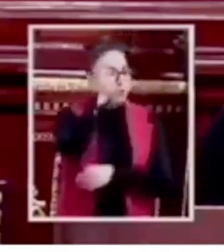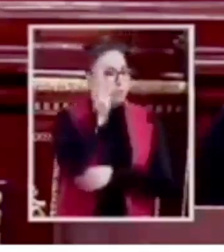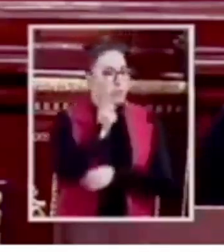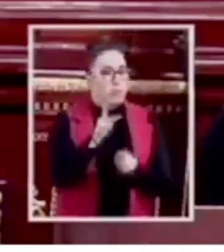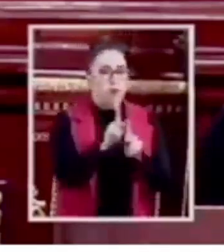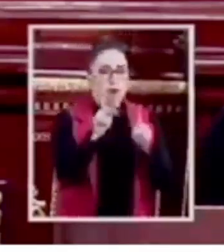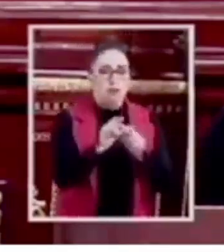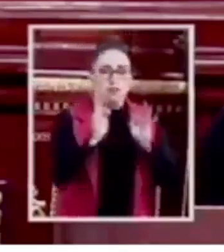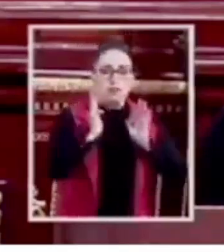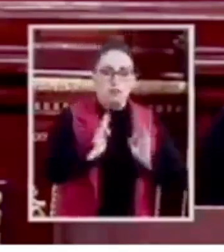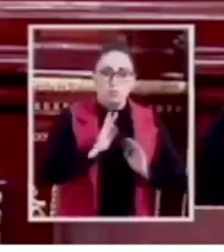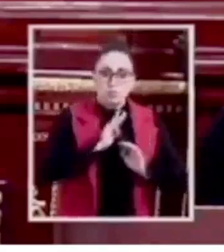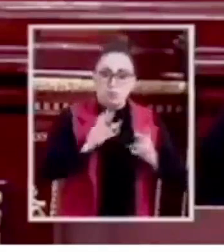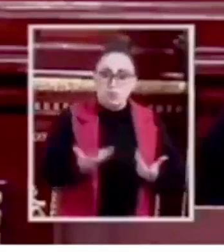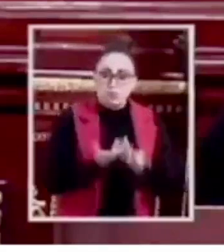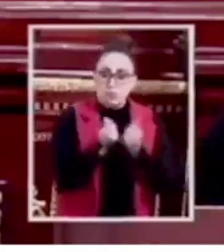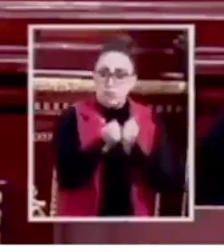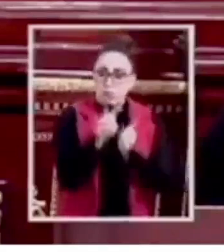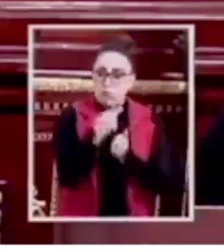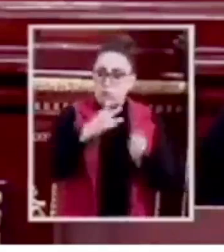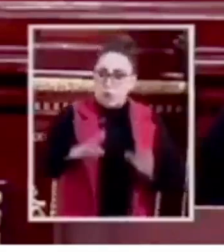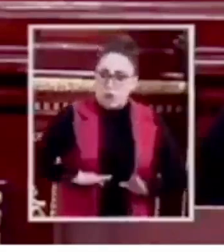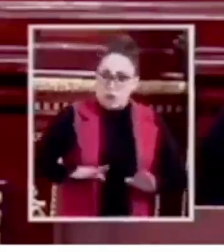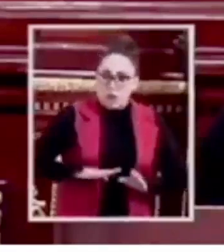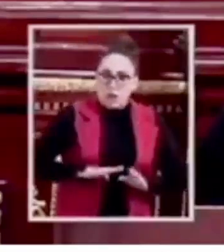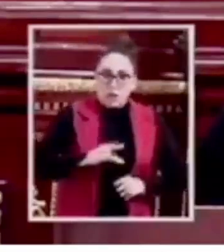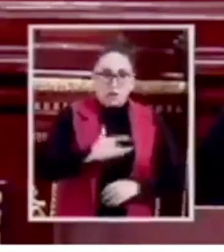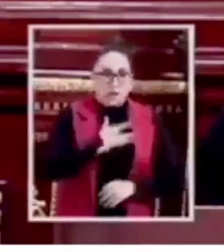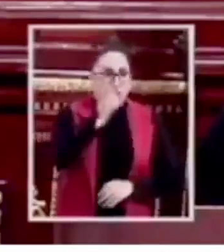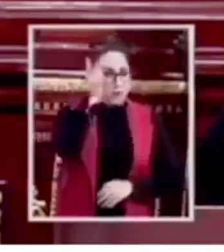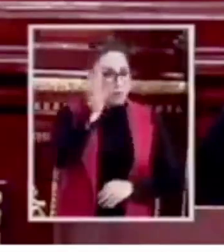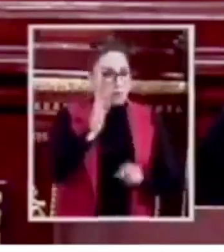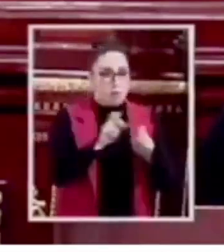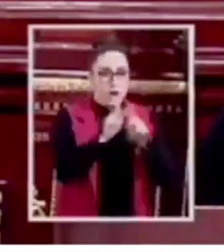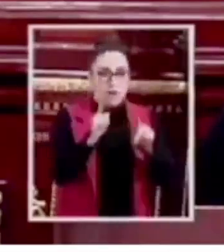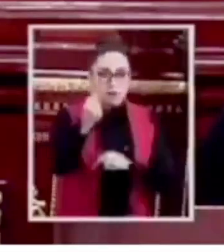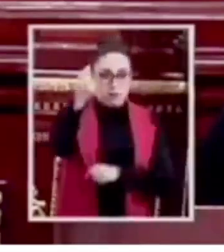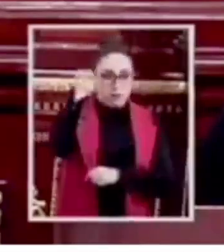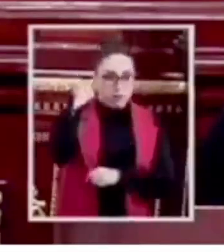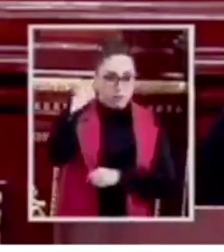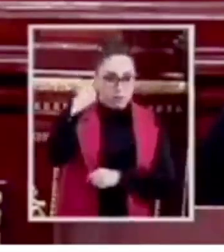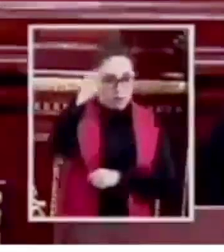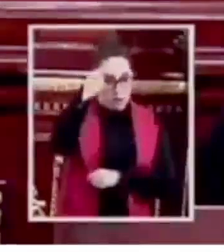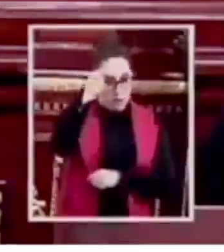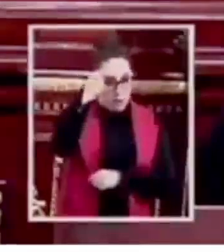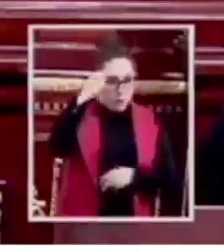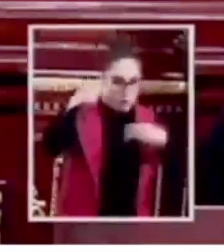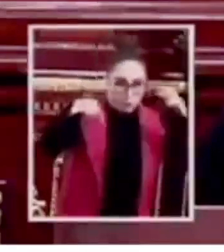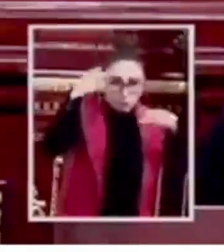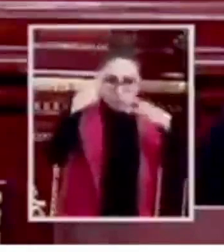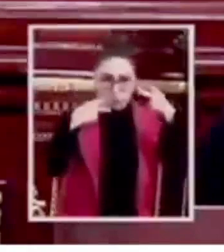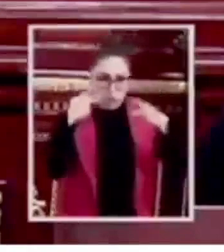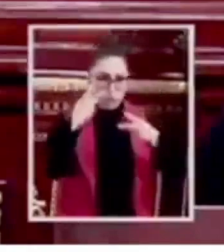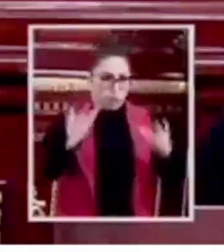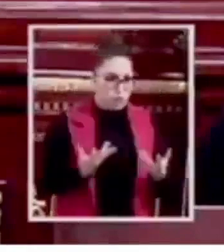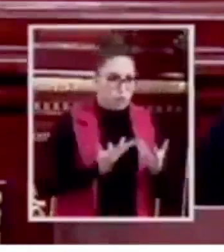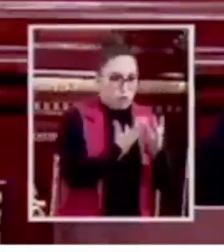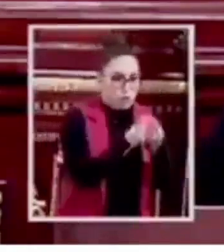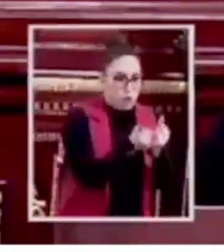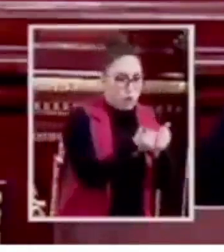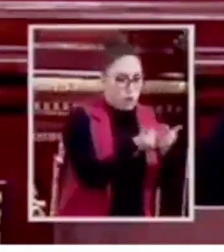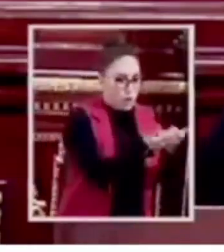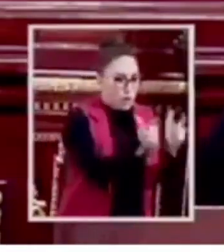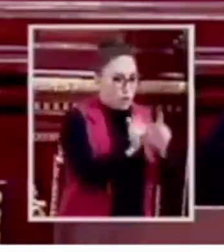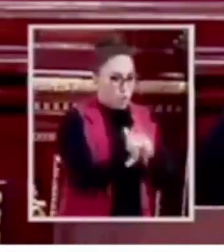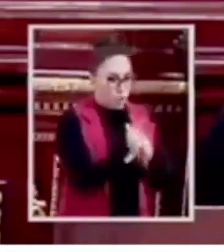hijas, de tu pareja y dormir en paz, sabiendo que no estás del lado del cártel de la trata,